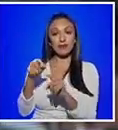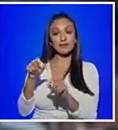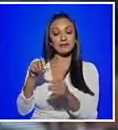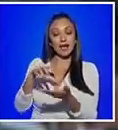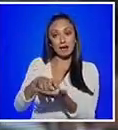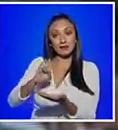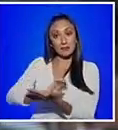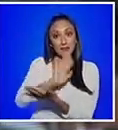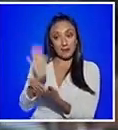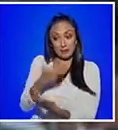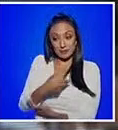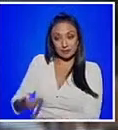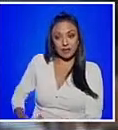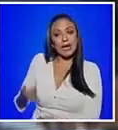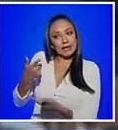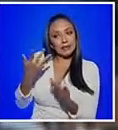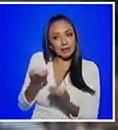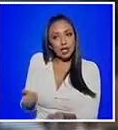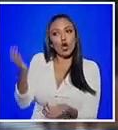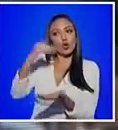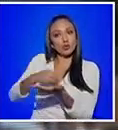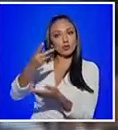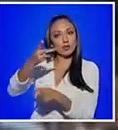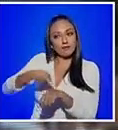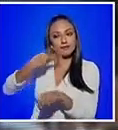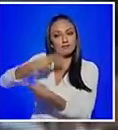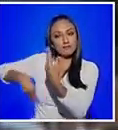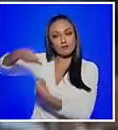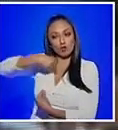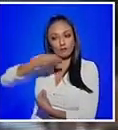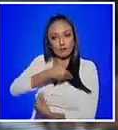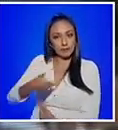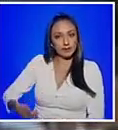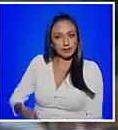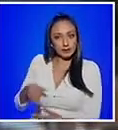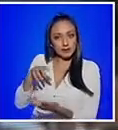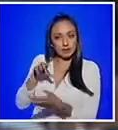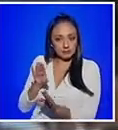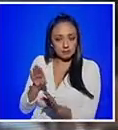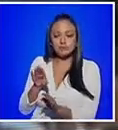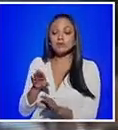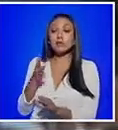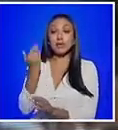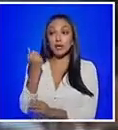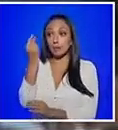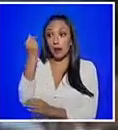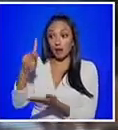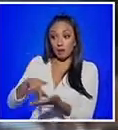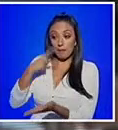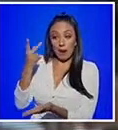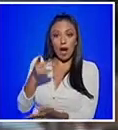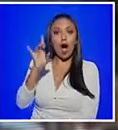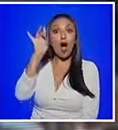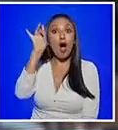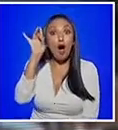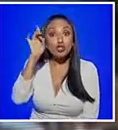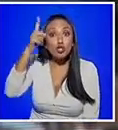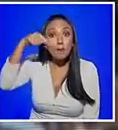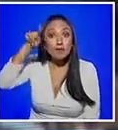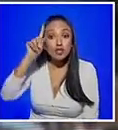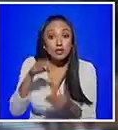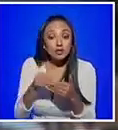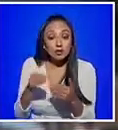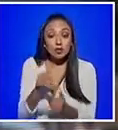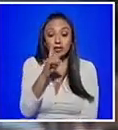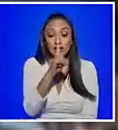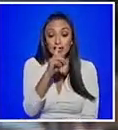pretende recuperar la presidencia de la Asamblea Nacional. Además, busca una indemnización superior a los $8 millones, 100 mil